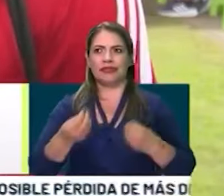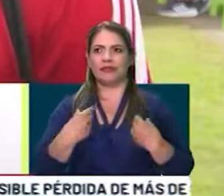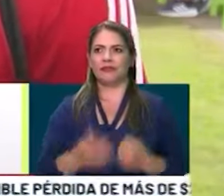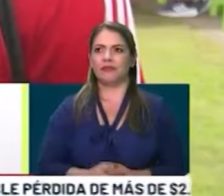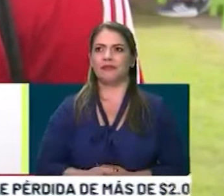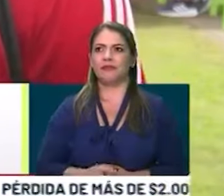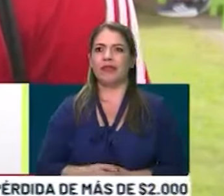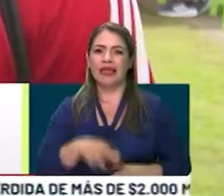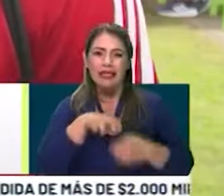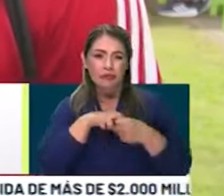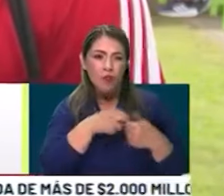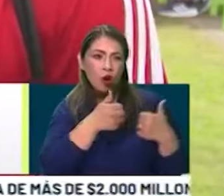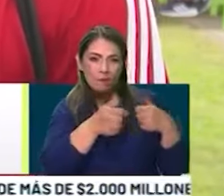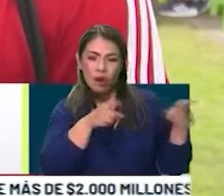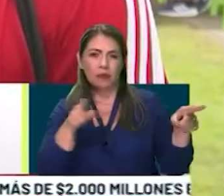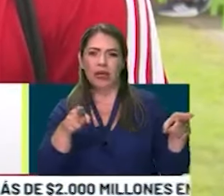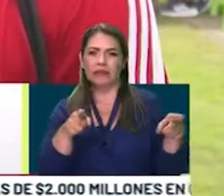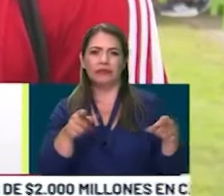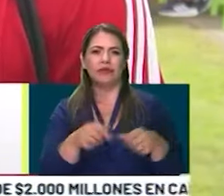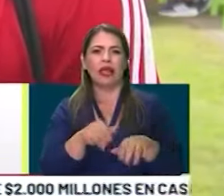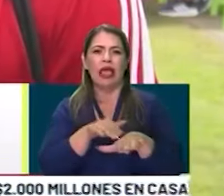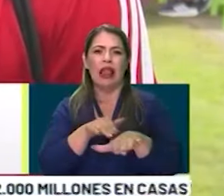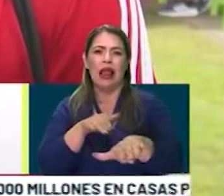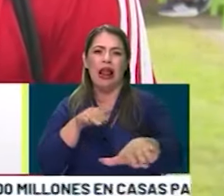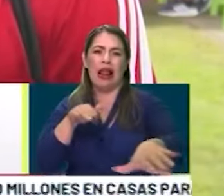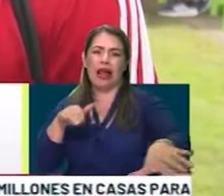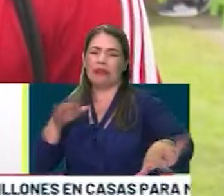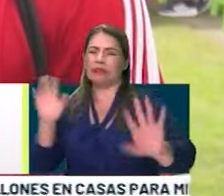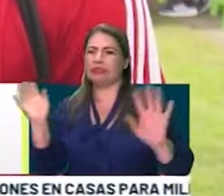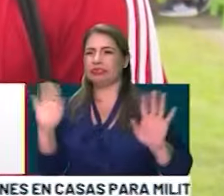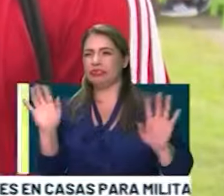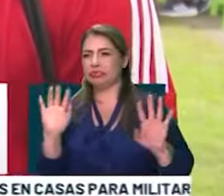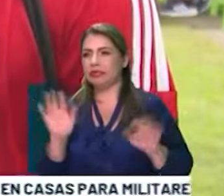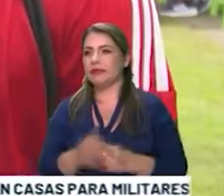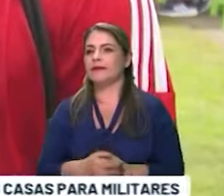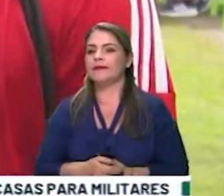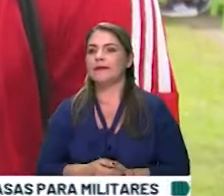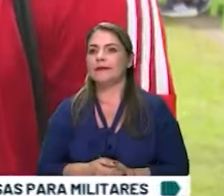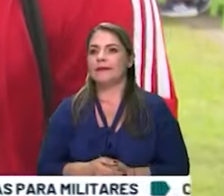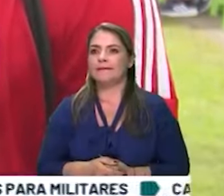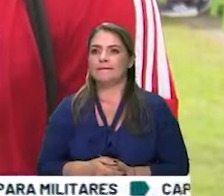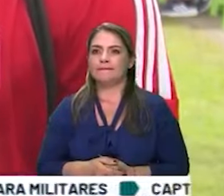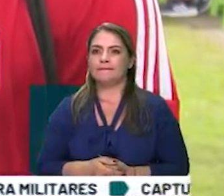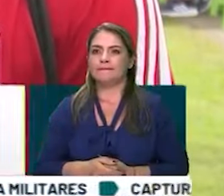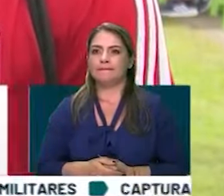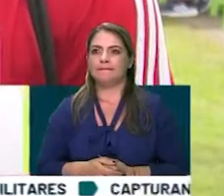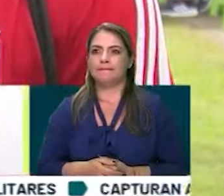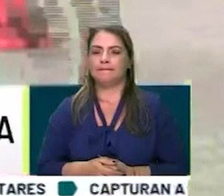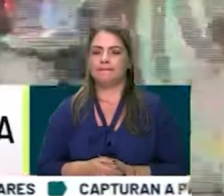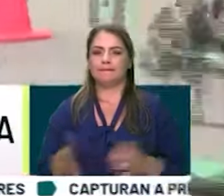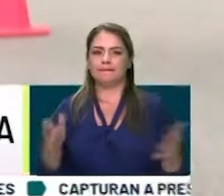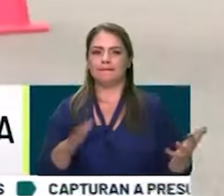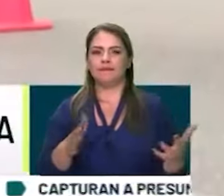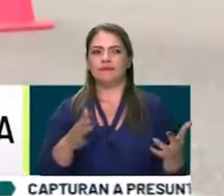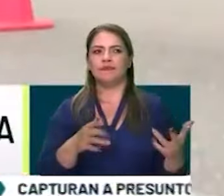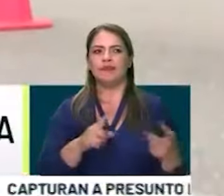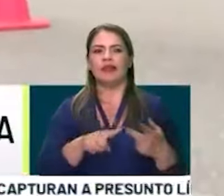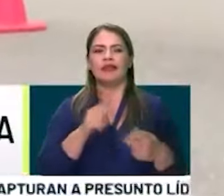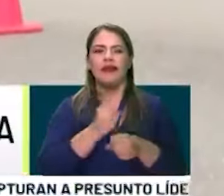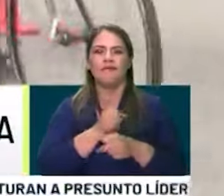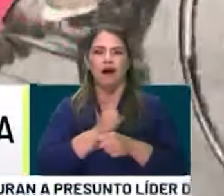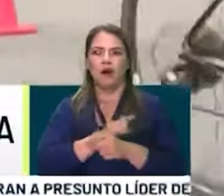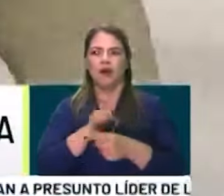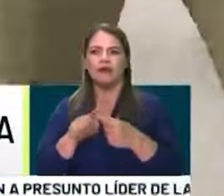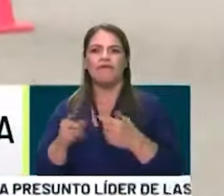por la gran cantidad de tacos y todo eso, entonces podemos llegar más fácil a nuestro trabajo, a la